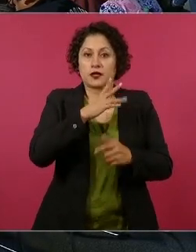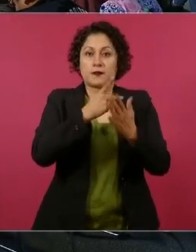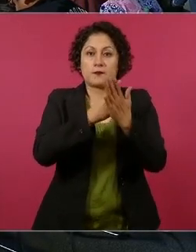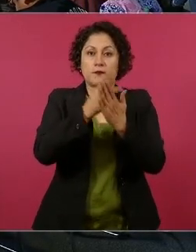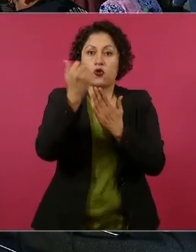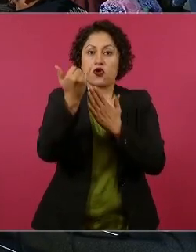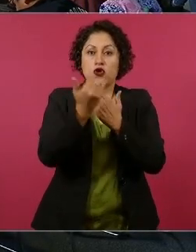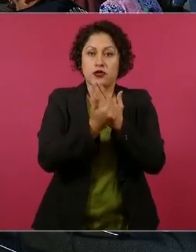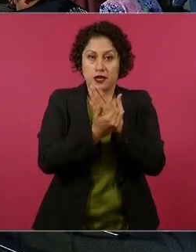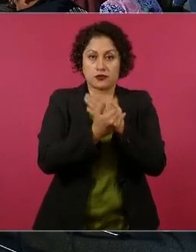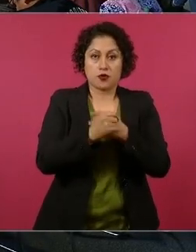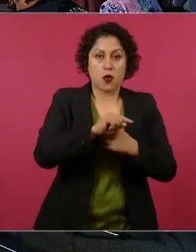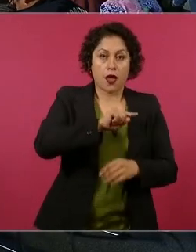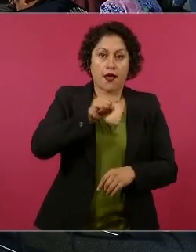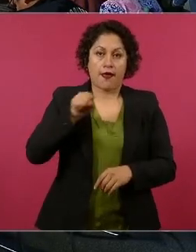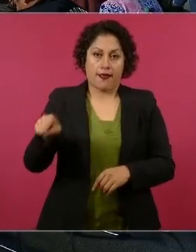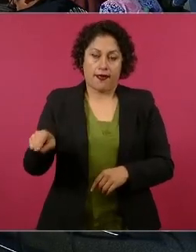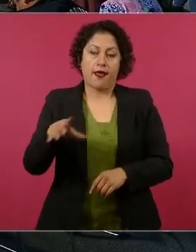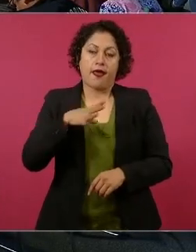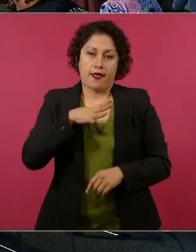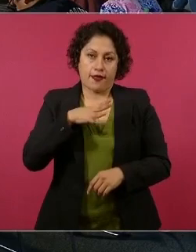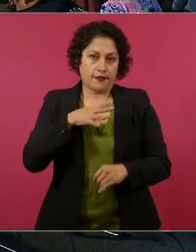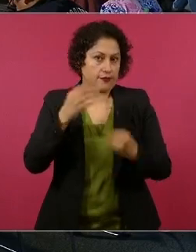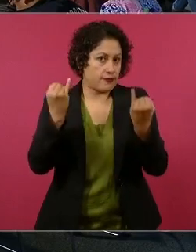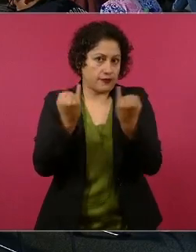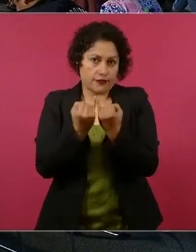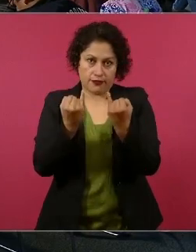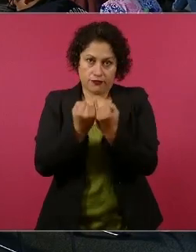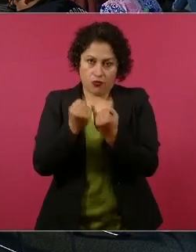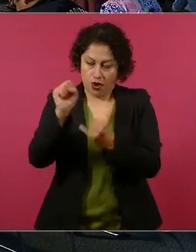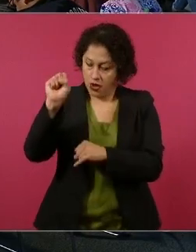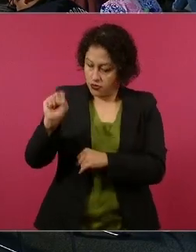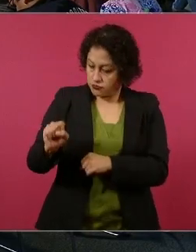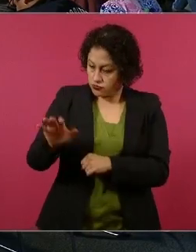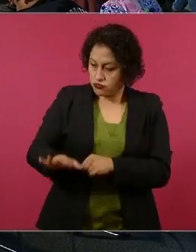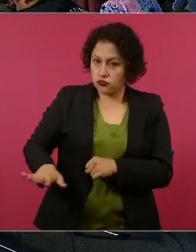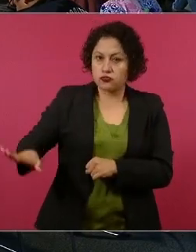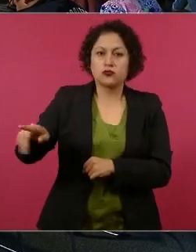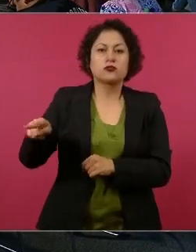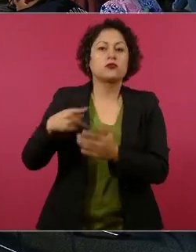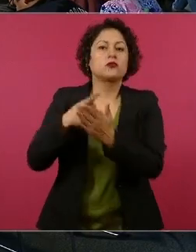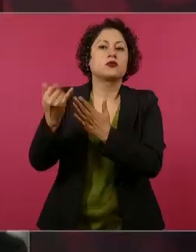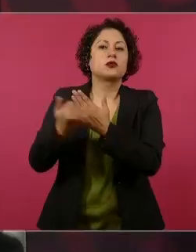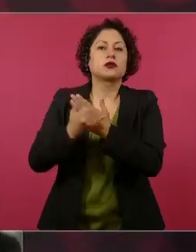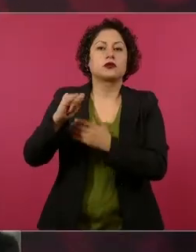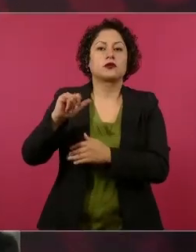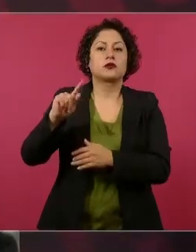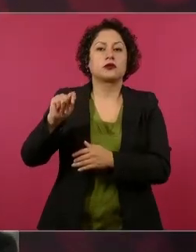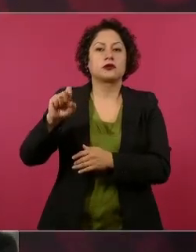istmo, ¿sí?, para el desarrollo de la costa este.